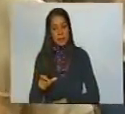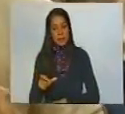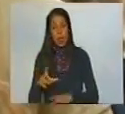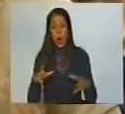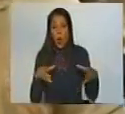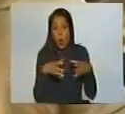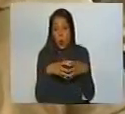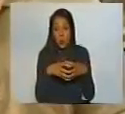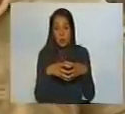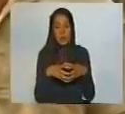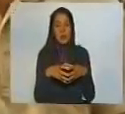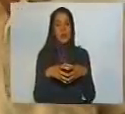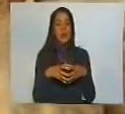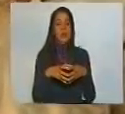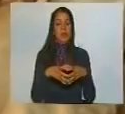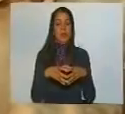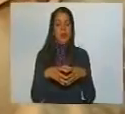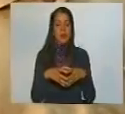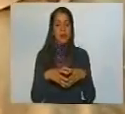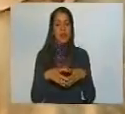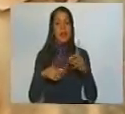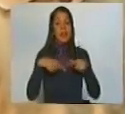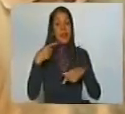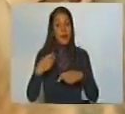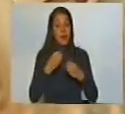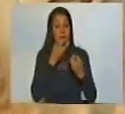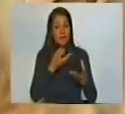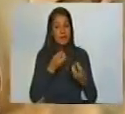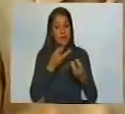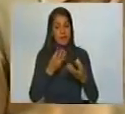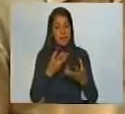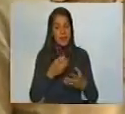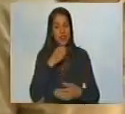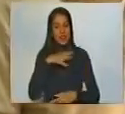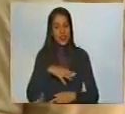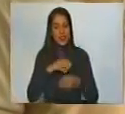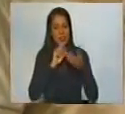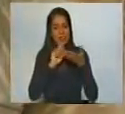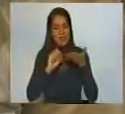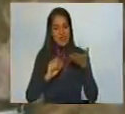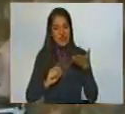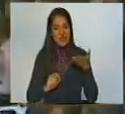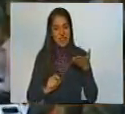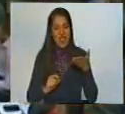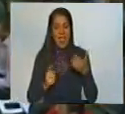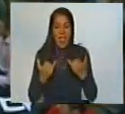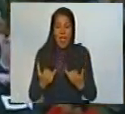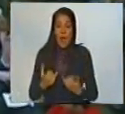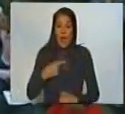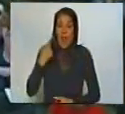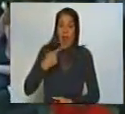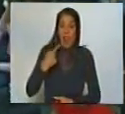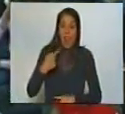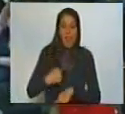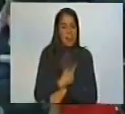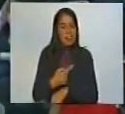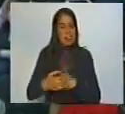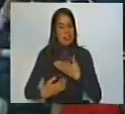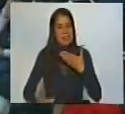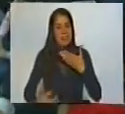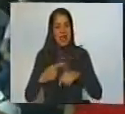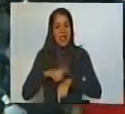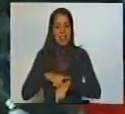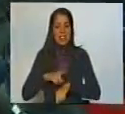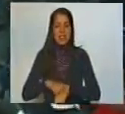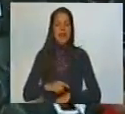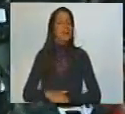construyeron otra historia que un día será contada. No se preocupe, no me voy a poner esos cuentos ahora. Lo que sí quiero decir